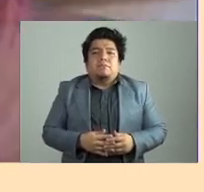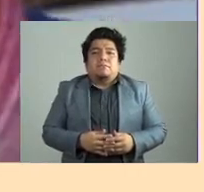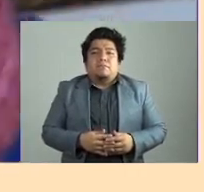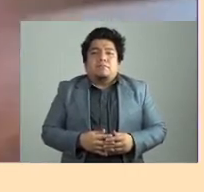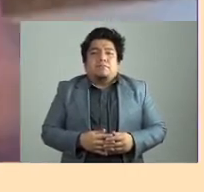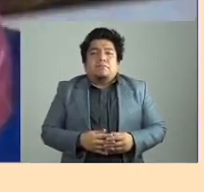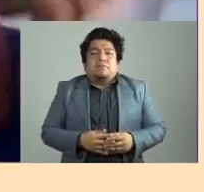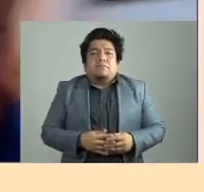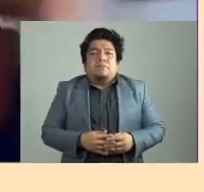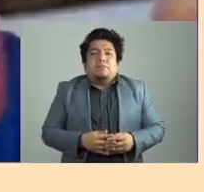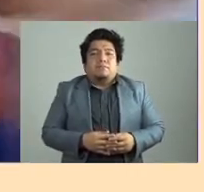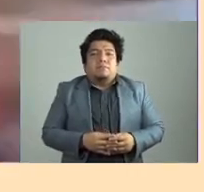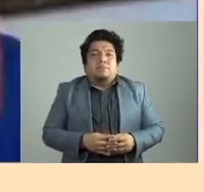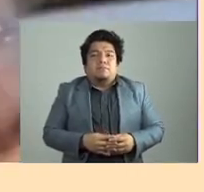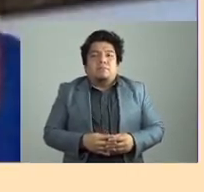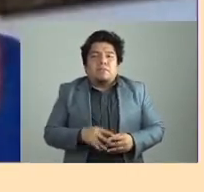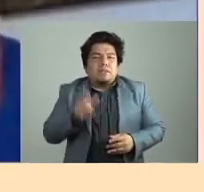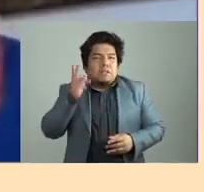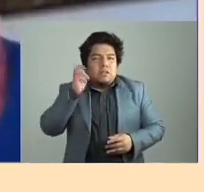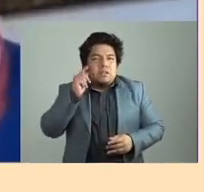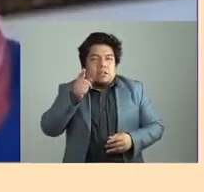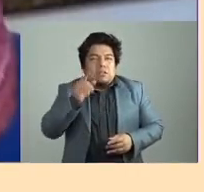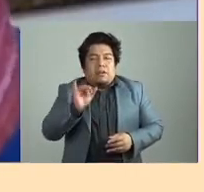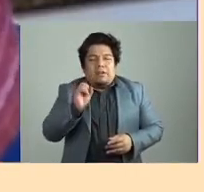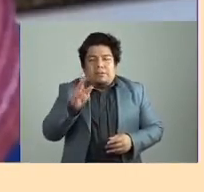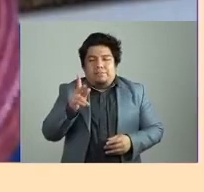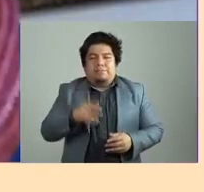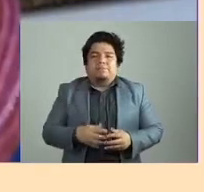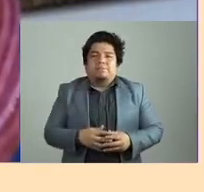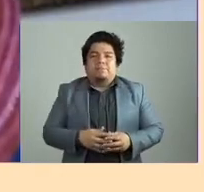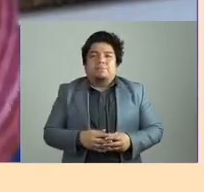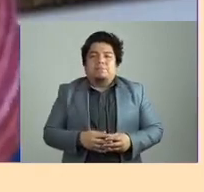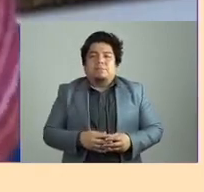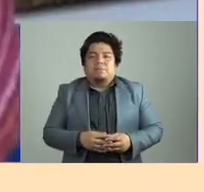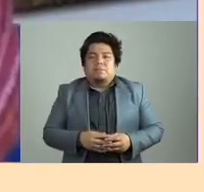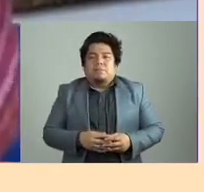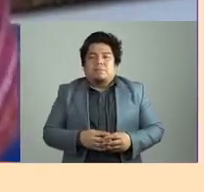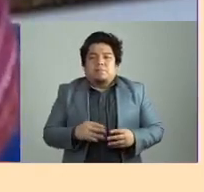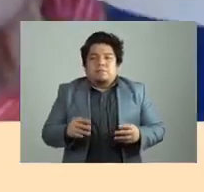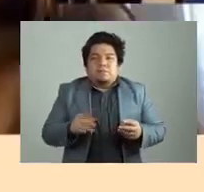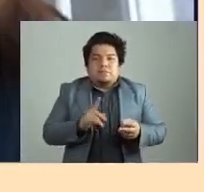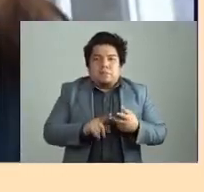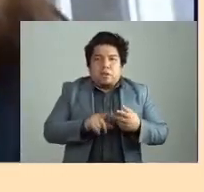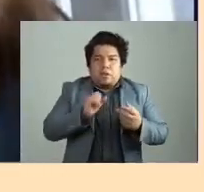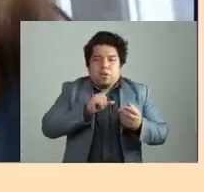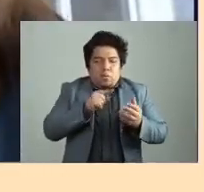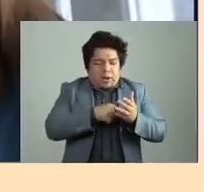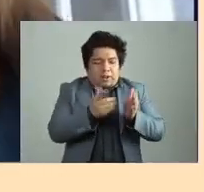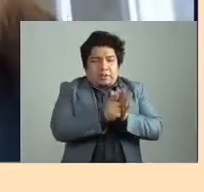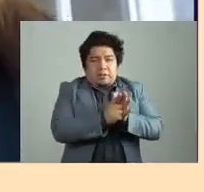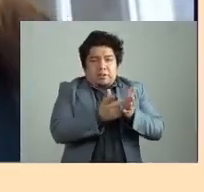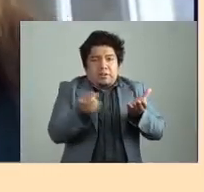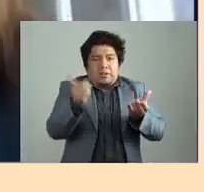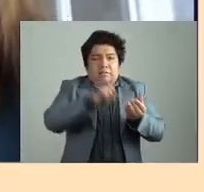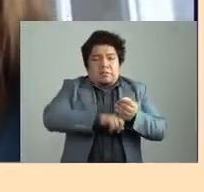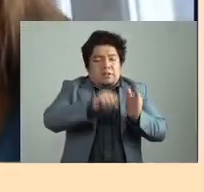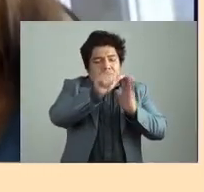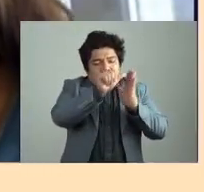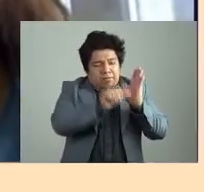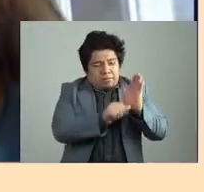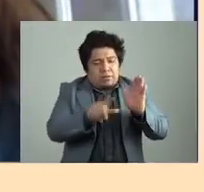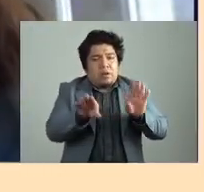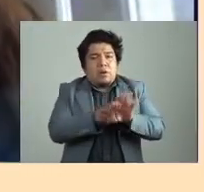y escucha ahora el núcleo del libro recoge artículos que hablan de la relación sobre el